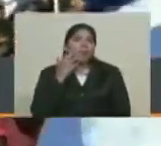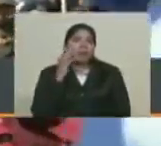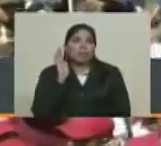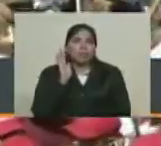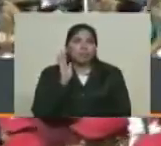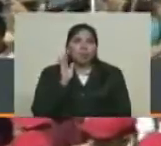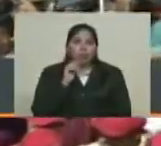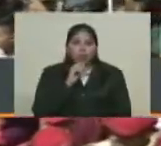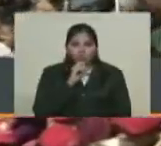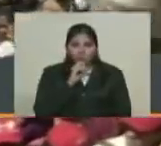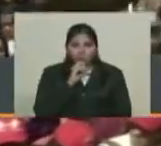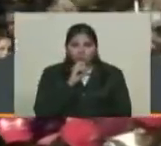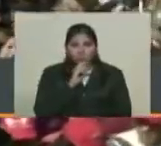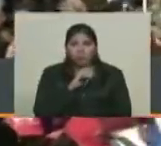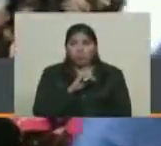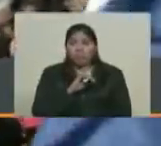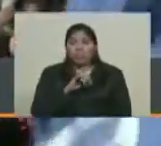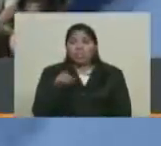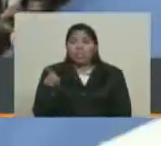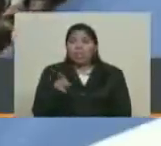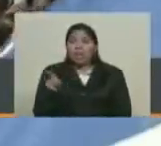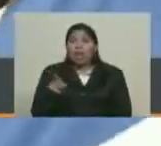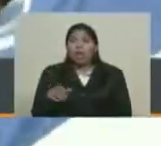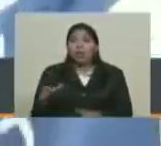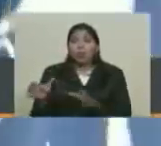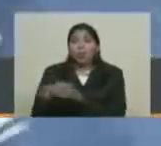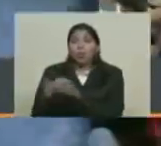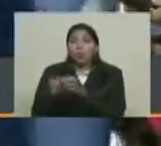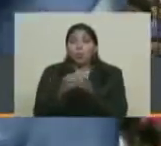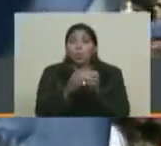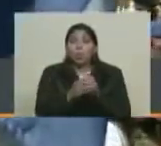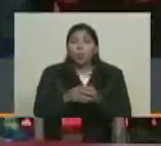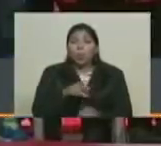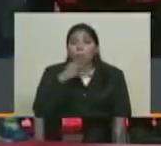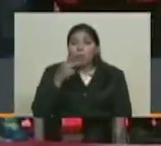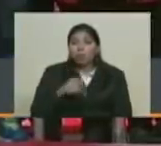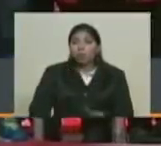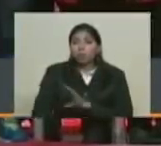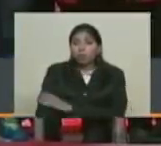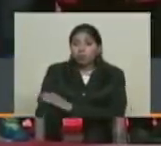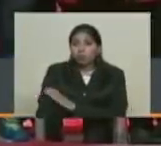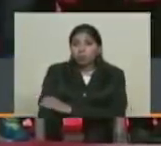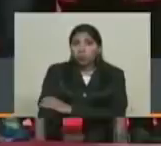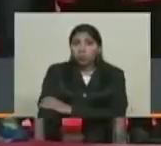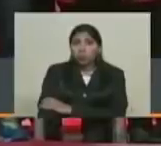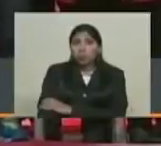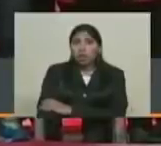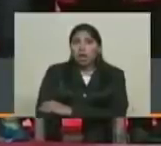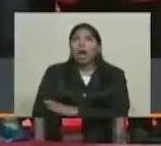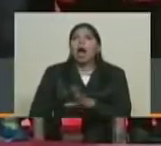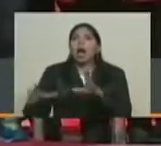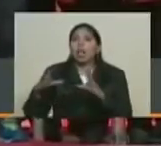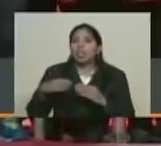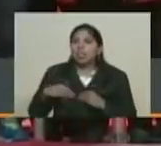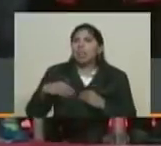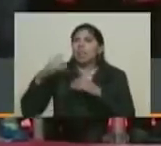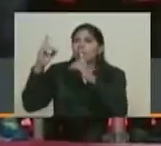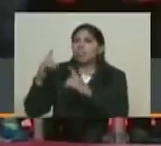de que al final los partidos de la derecha se arrodillen al mandato de